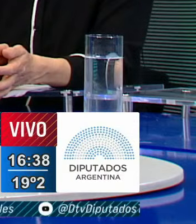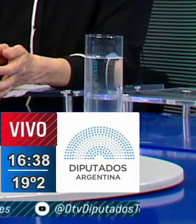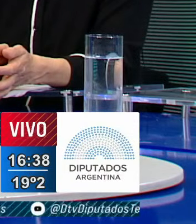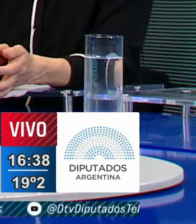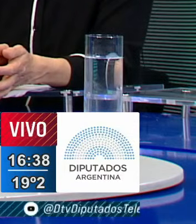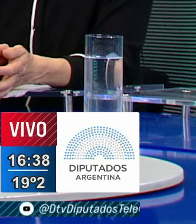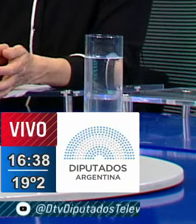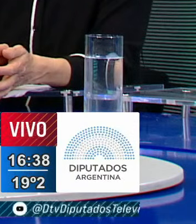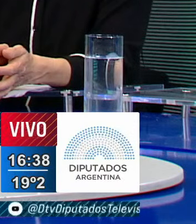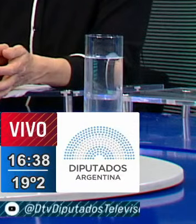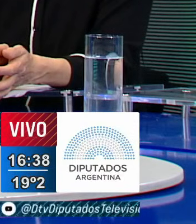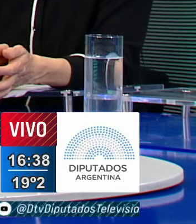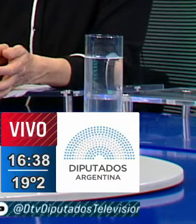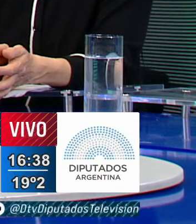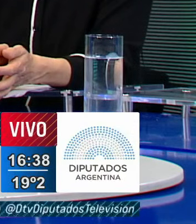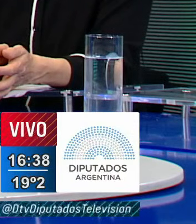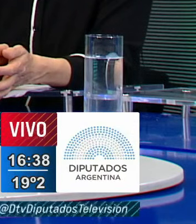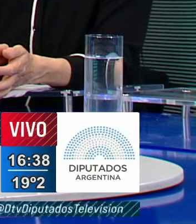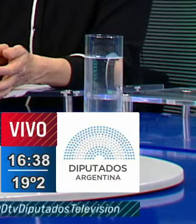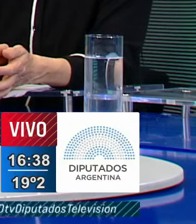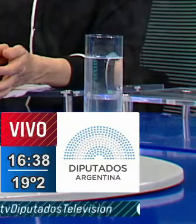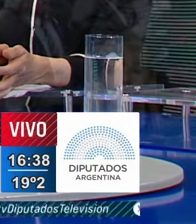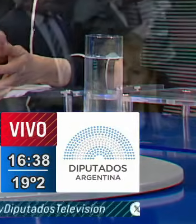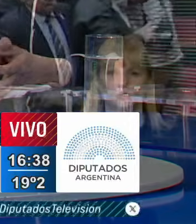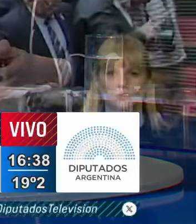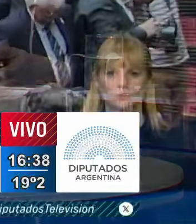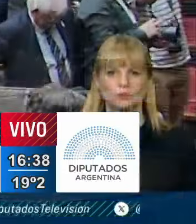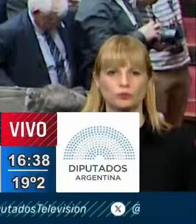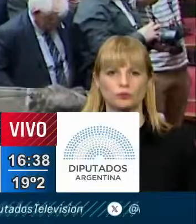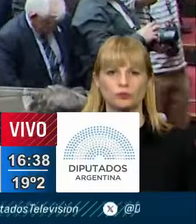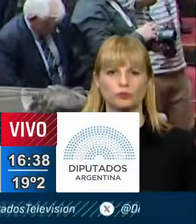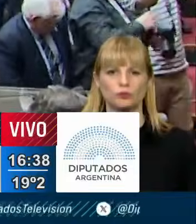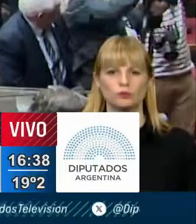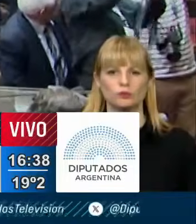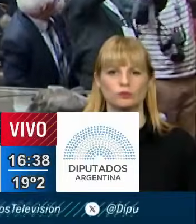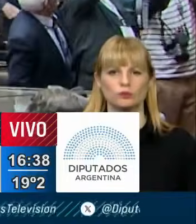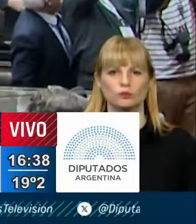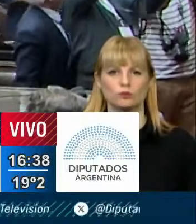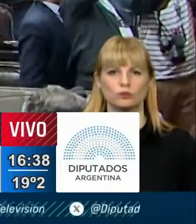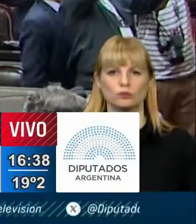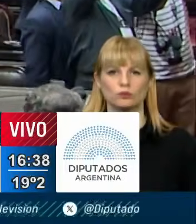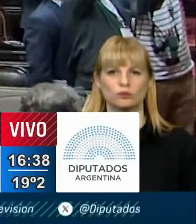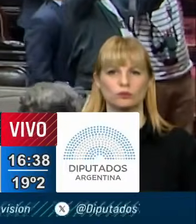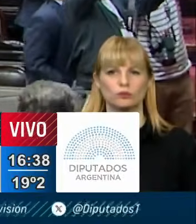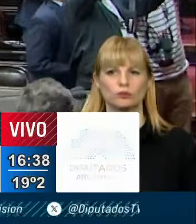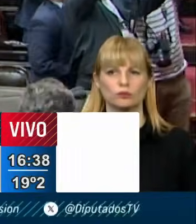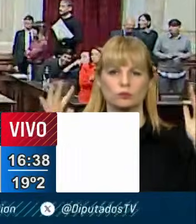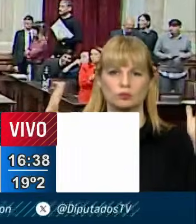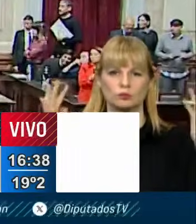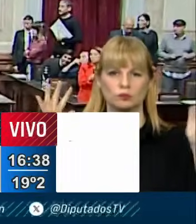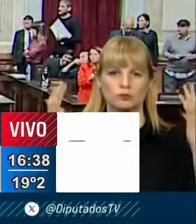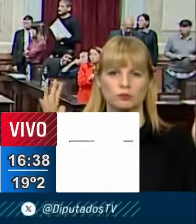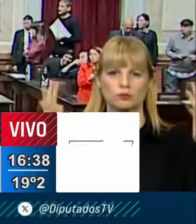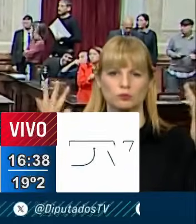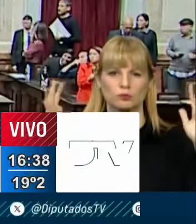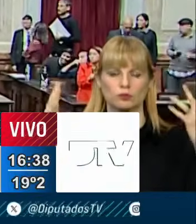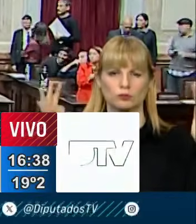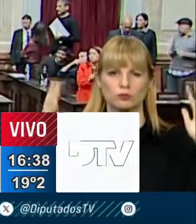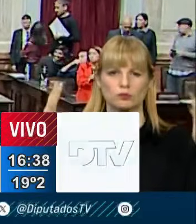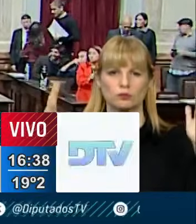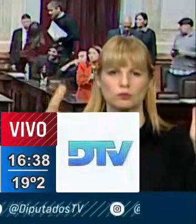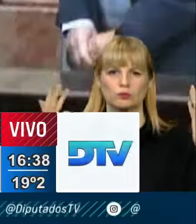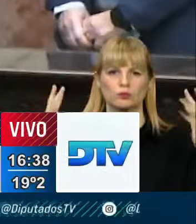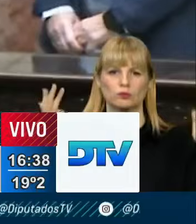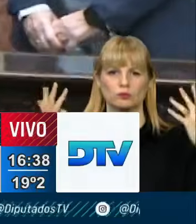Cámara de Diputados. Creo que podemos ver algunas imágenes. Ya ahí tenemos el recinto de la Cámara.